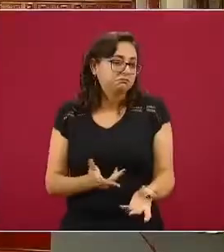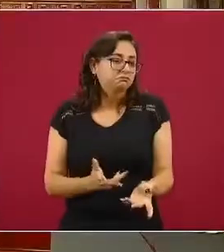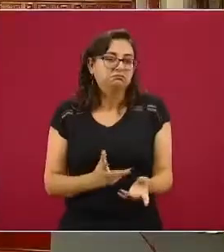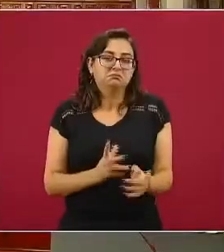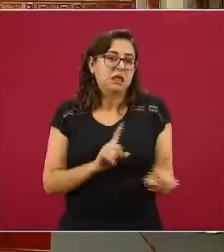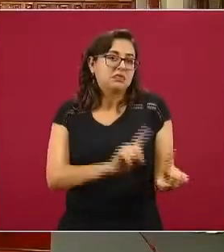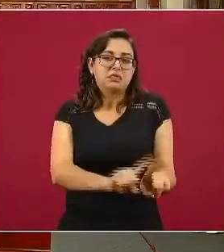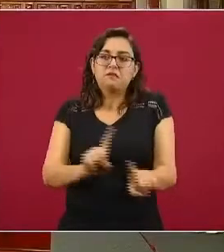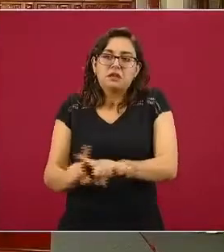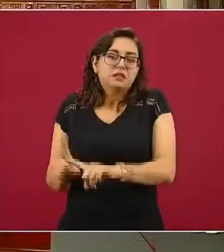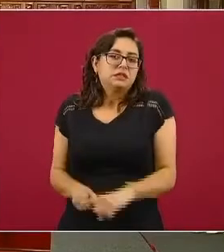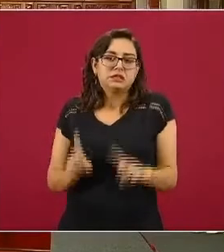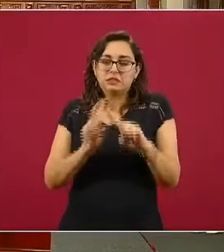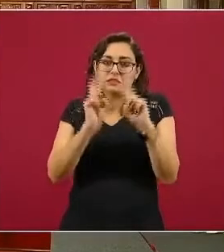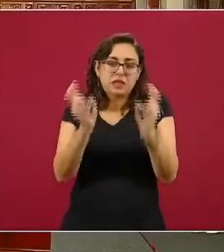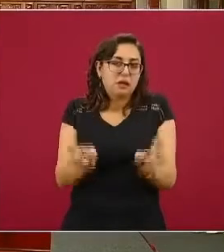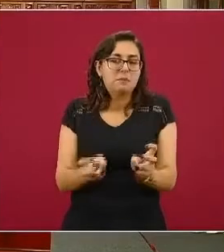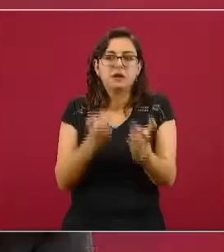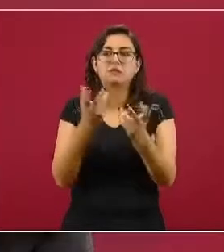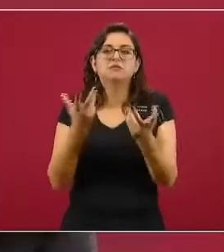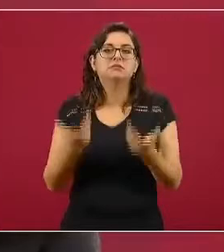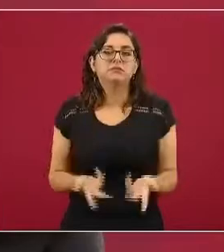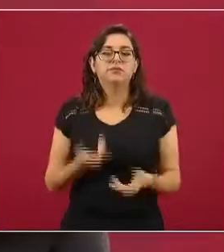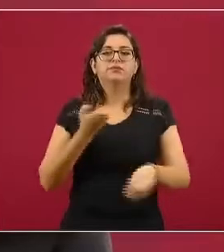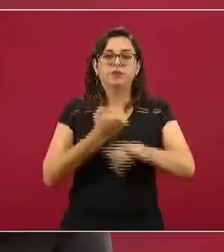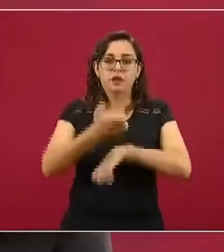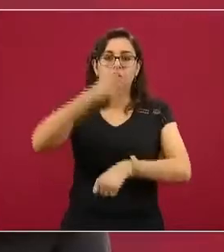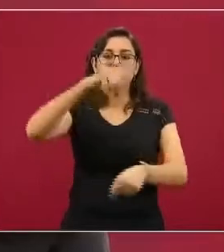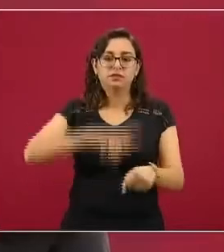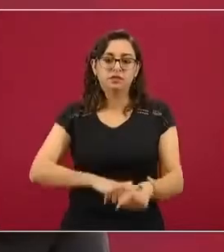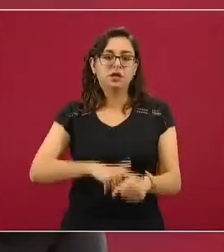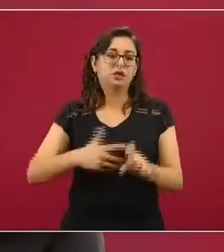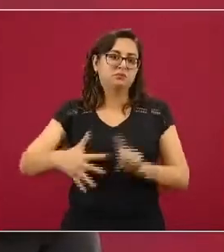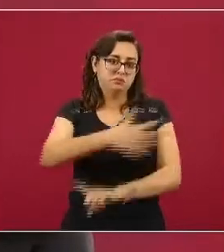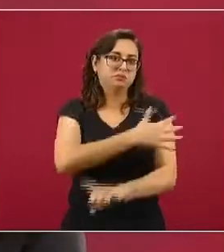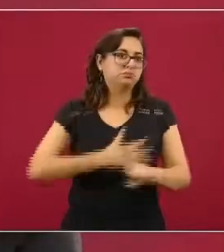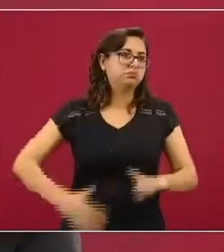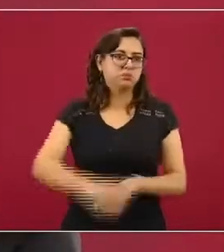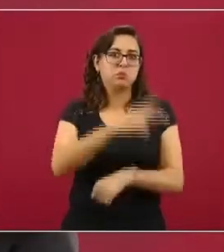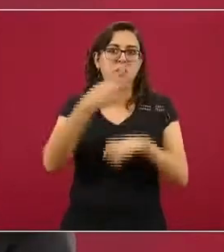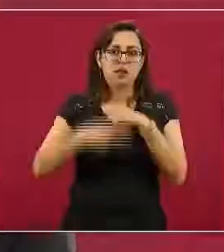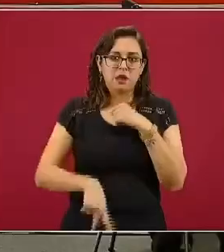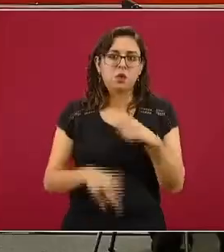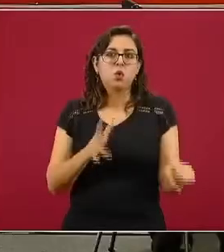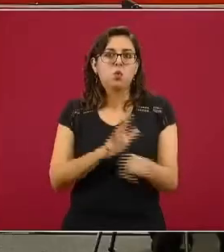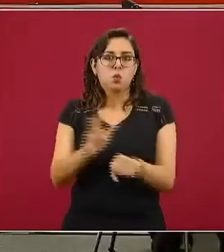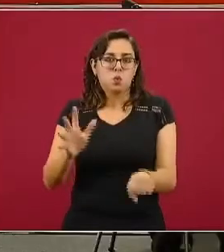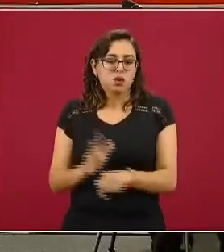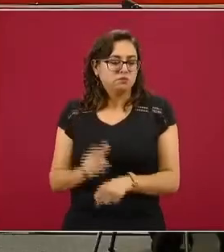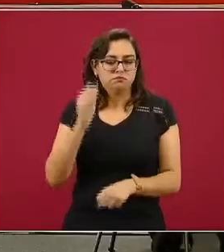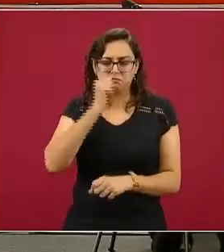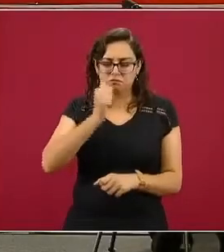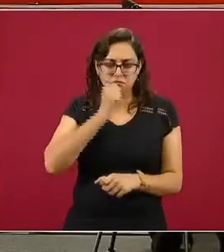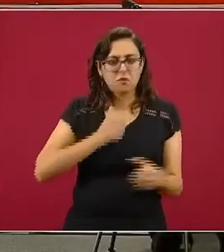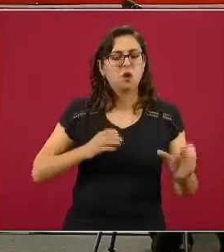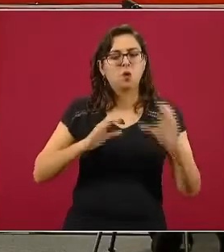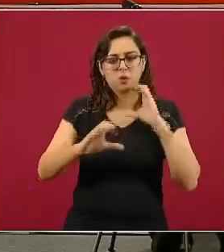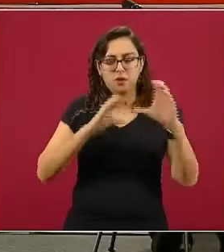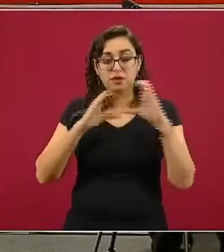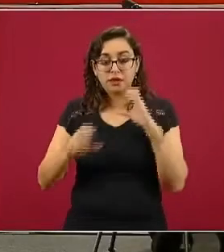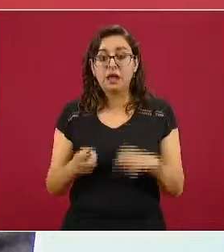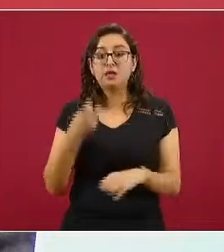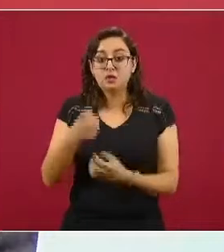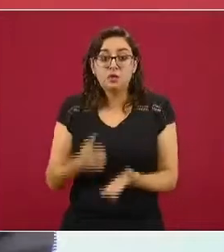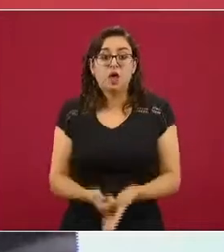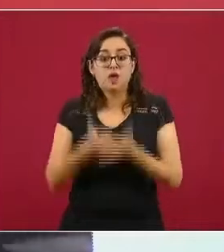distintos retos que pueden enfrentar a nivel local en este sentido. Esto lo que ayuda es a mantener una